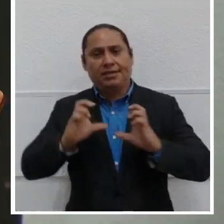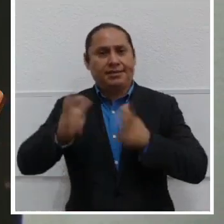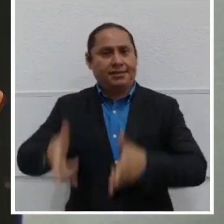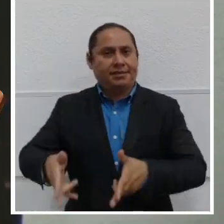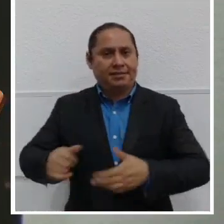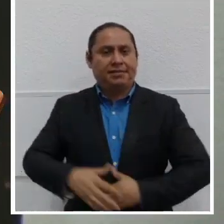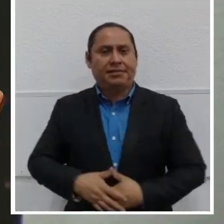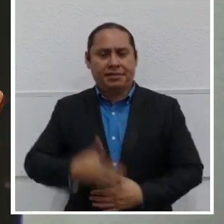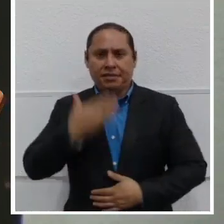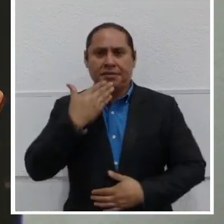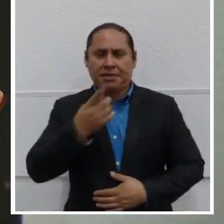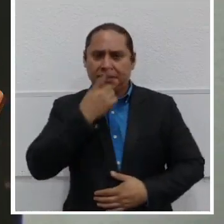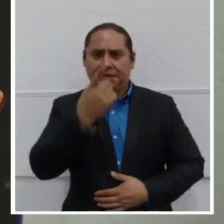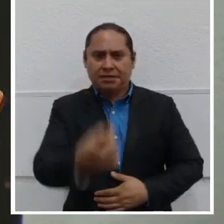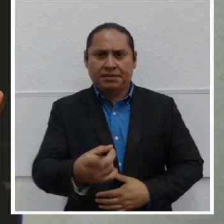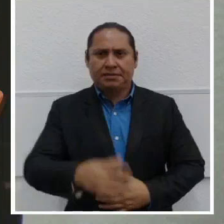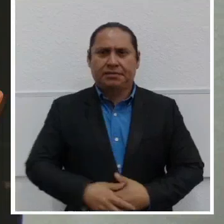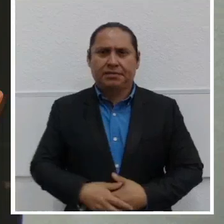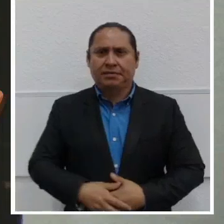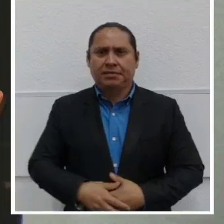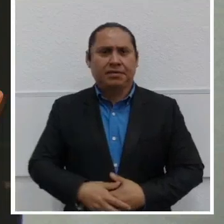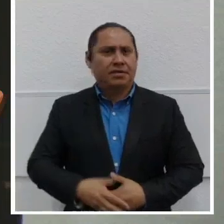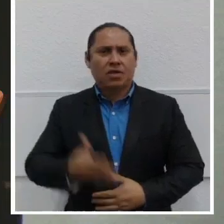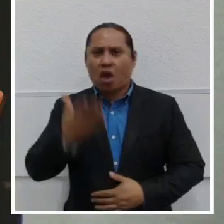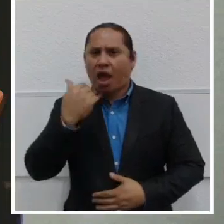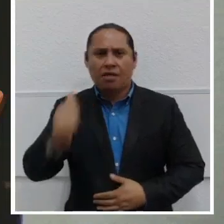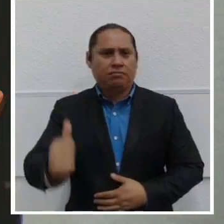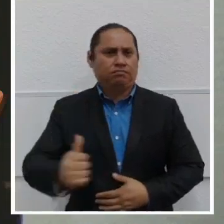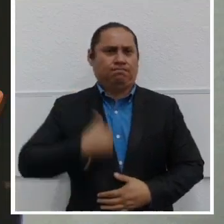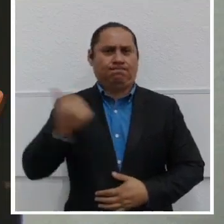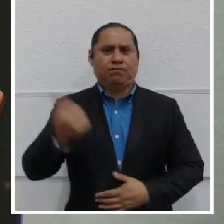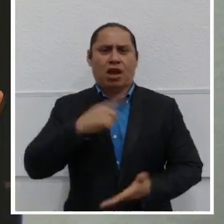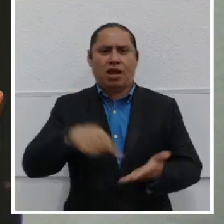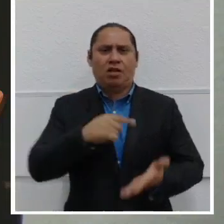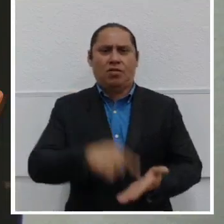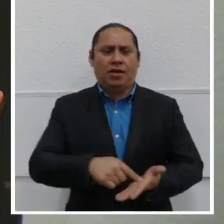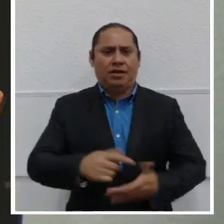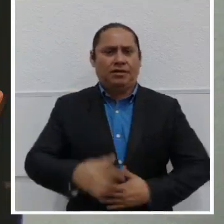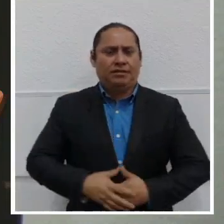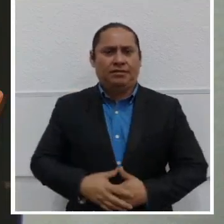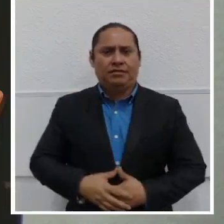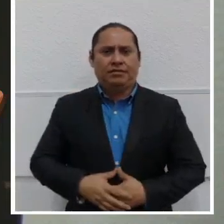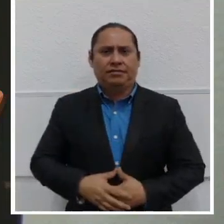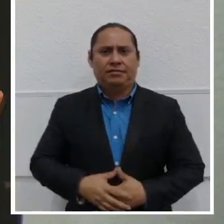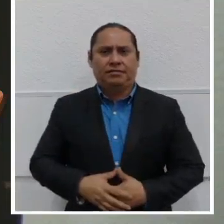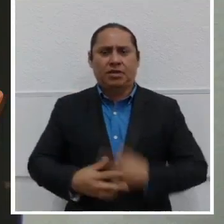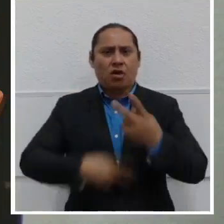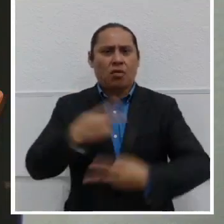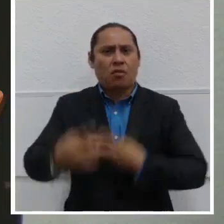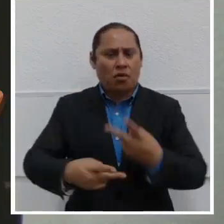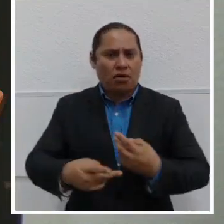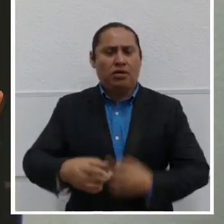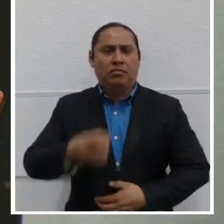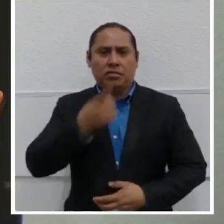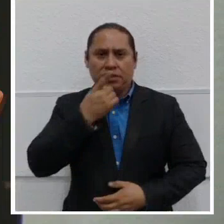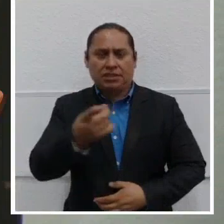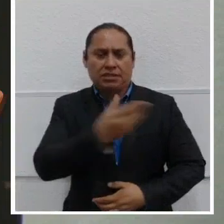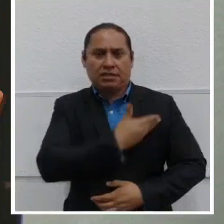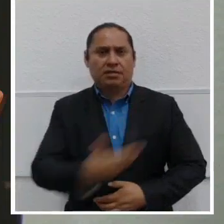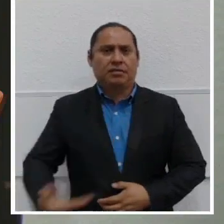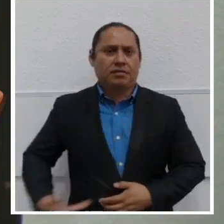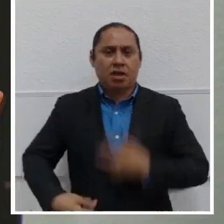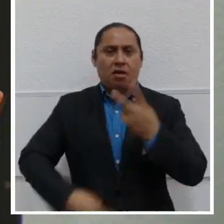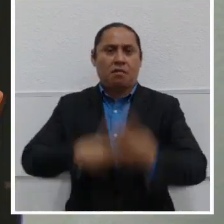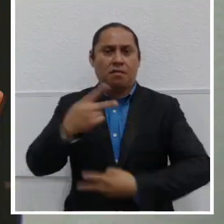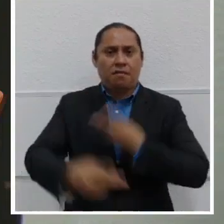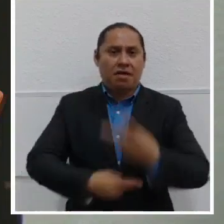y bien lo decías no hay que abusar del lugar que tenemos yo voy a lo que dice nuestro presidente vamos